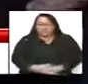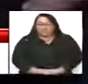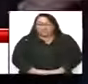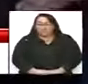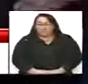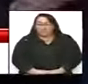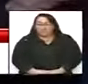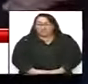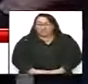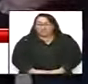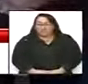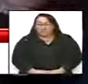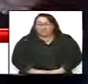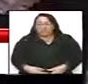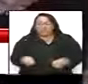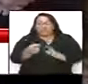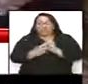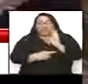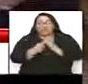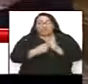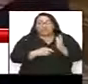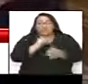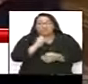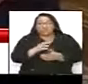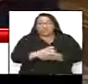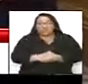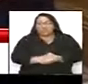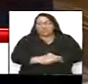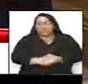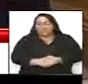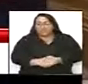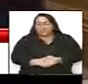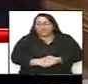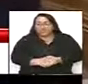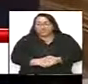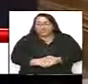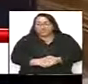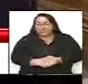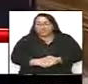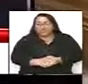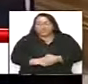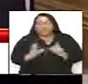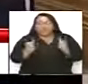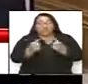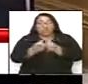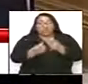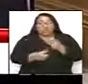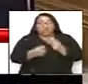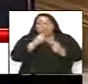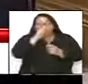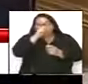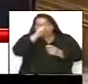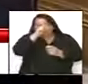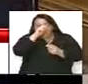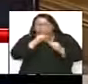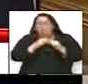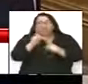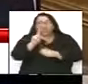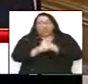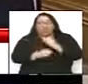Buenos días. El reglamento dice de que, respondiendo a tu pregunta, las comisiones tienen una duración de un